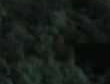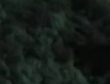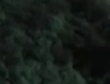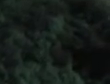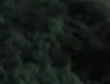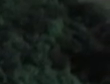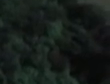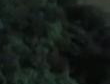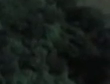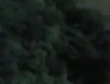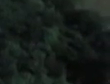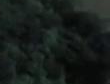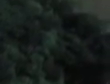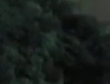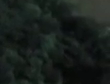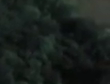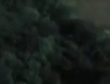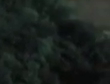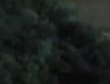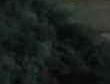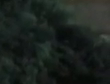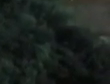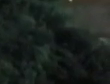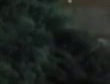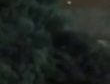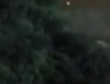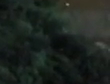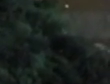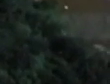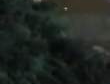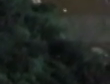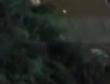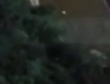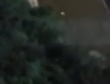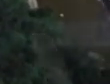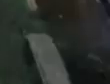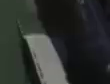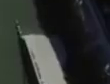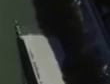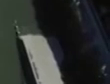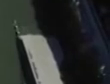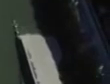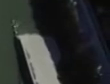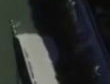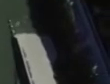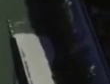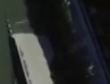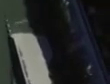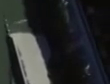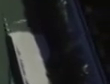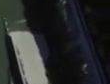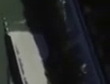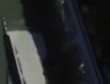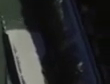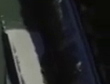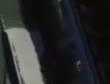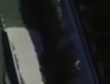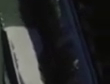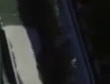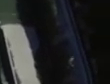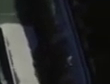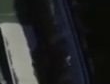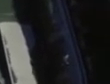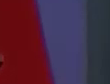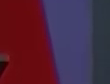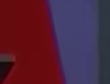país de más de $600 millones y se convierte de esta manera en la infraestructura más grande después de la construcción del ferrocarril de